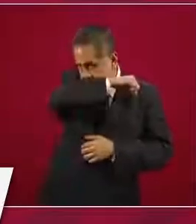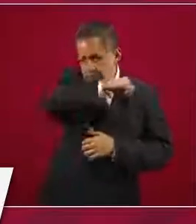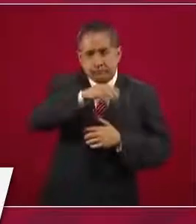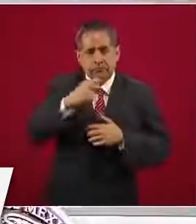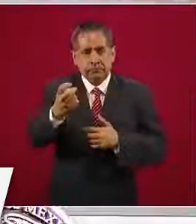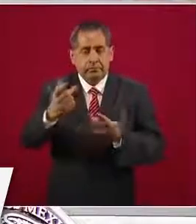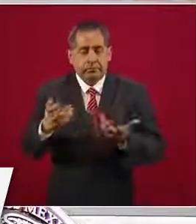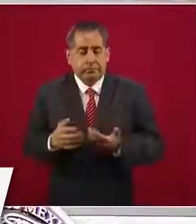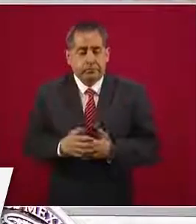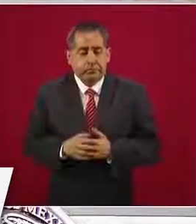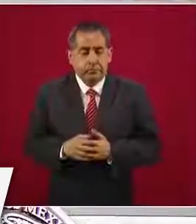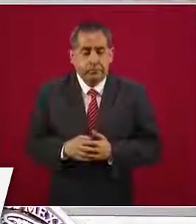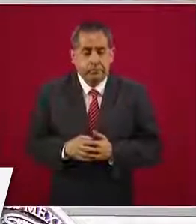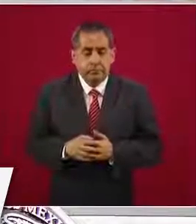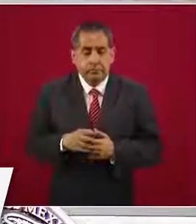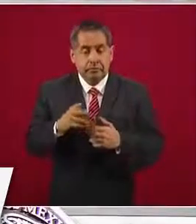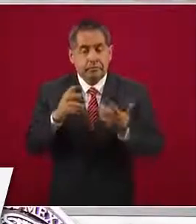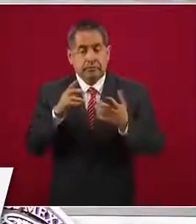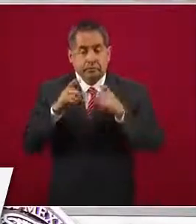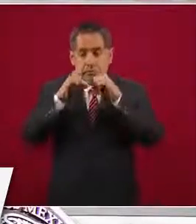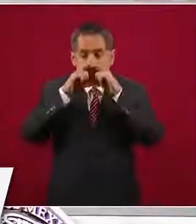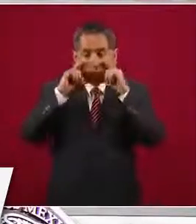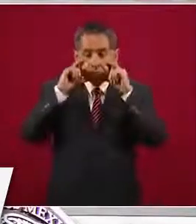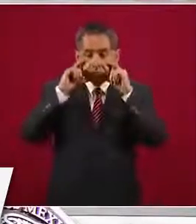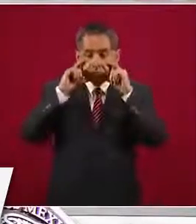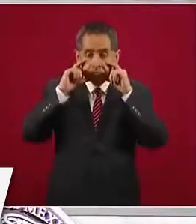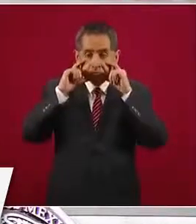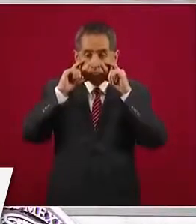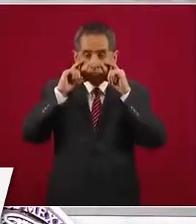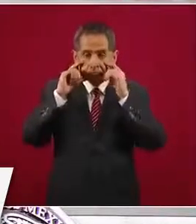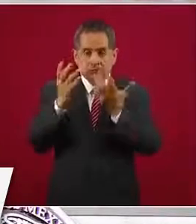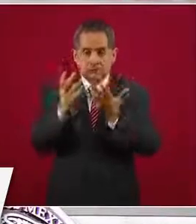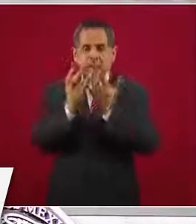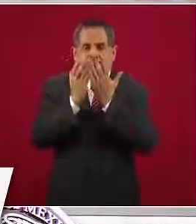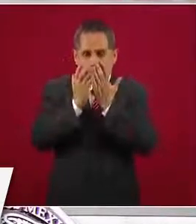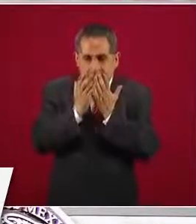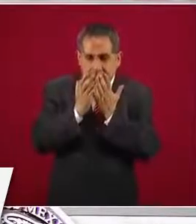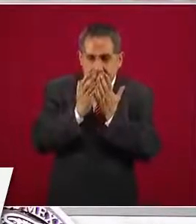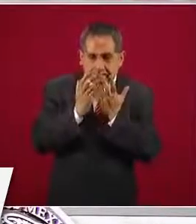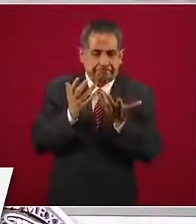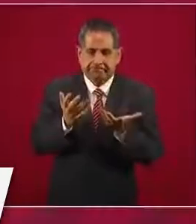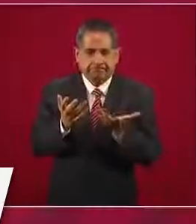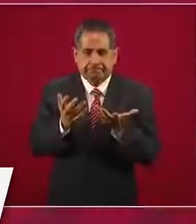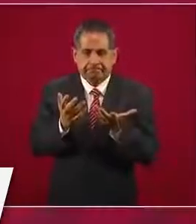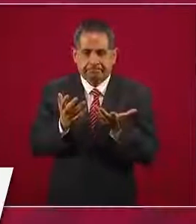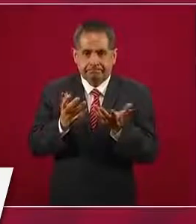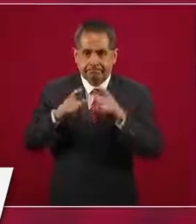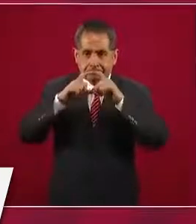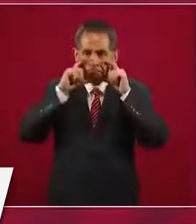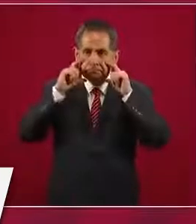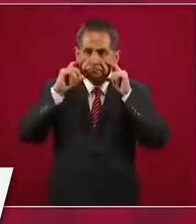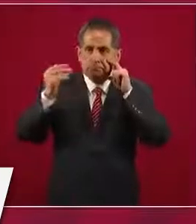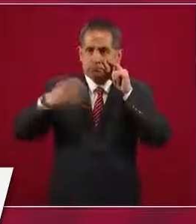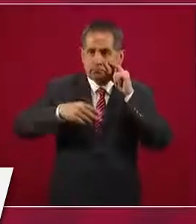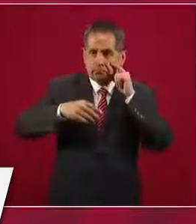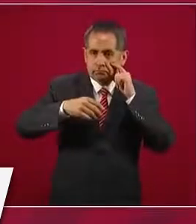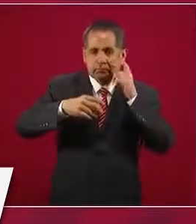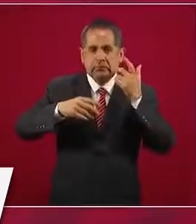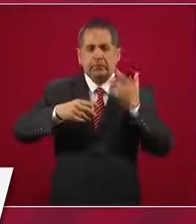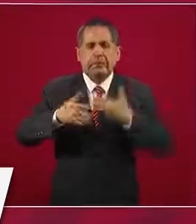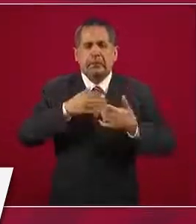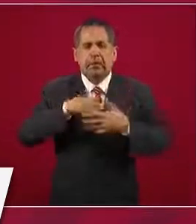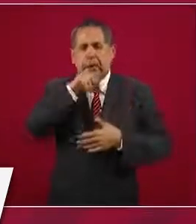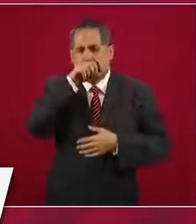por ejemplo no por tener cubrebocas puede usar las manos para proteger el estornudo o no usar nada